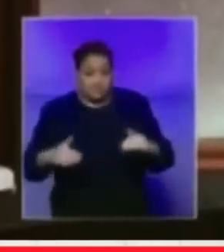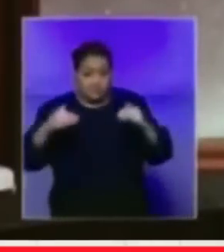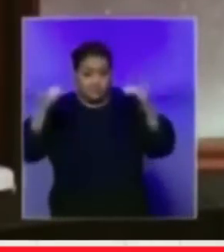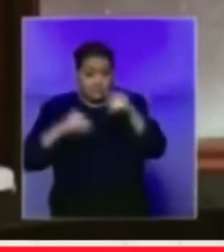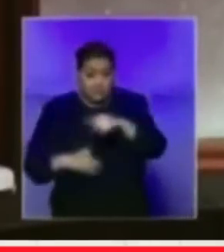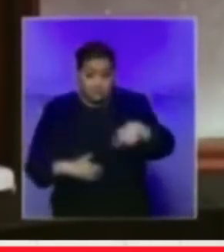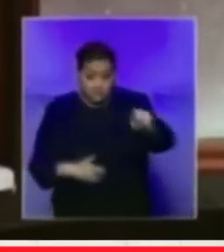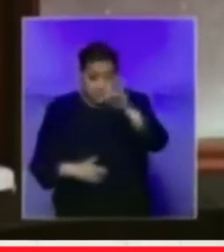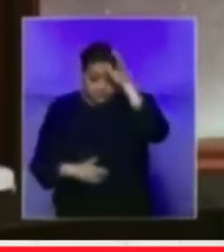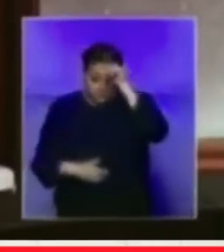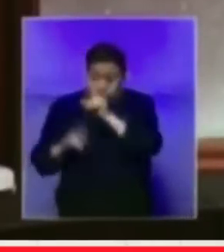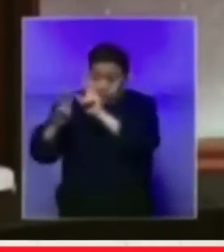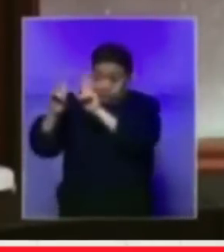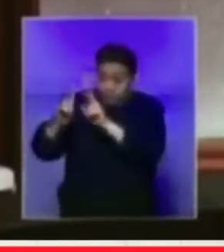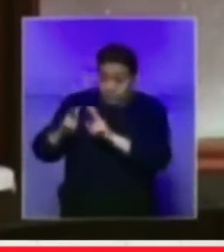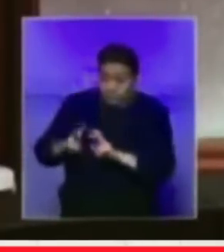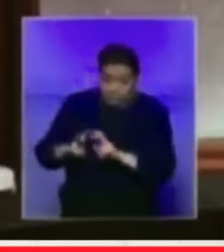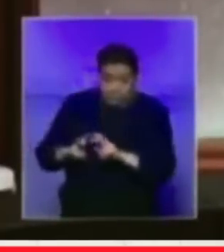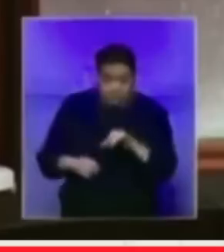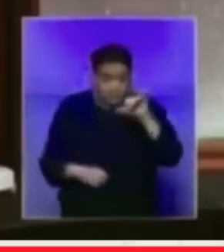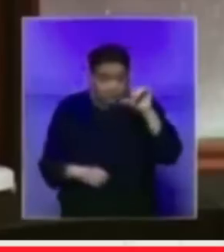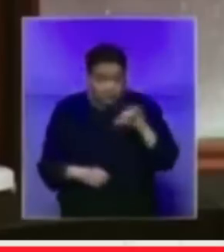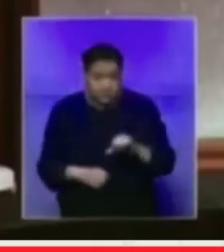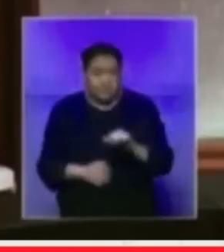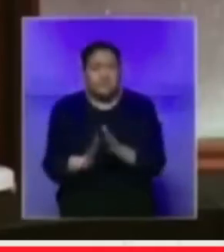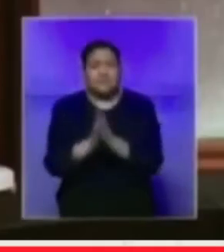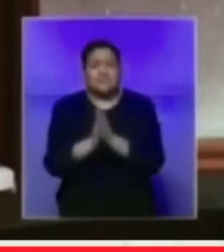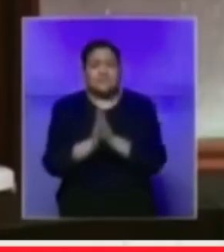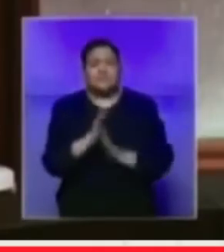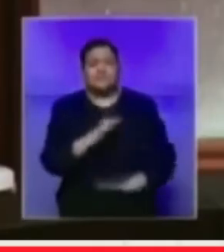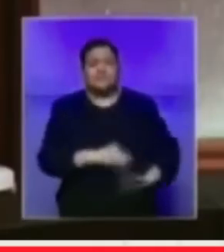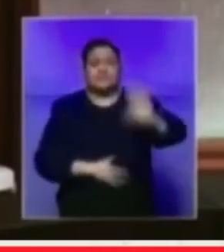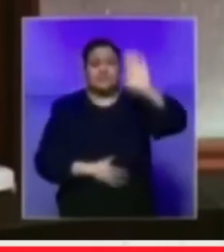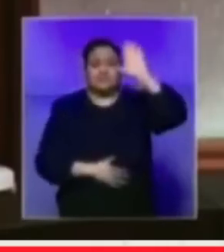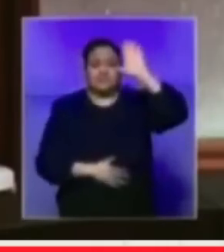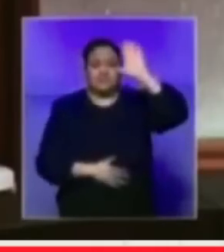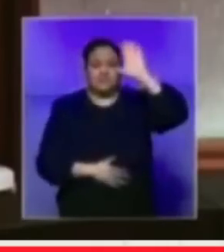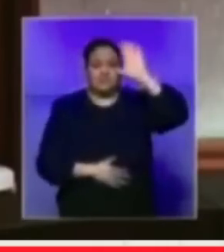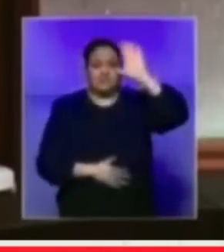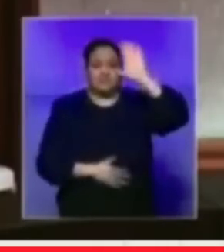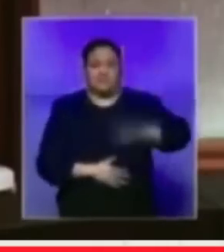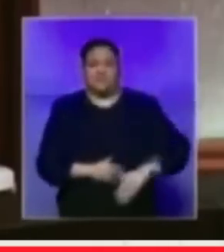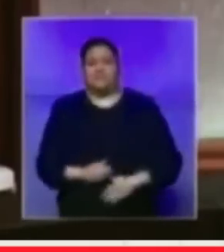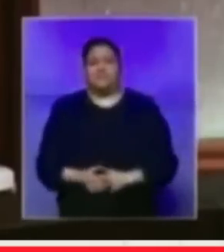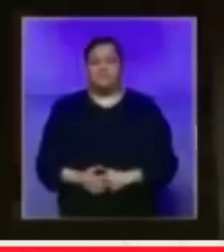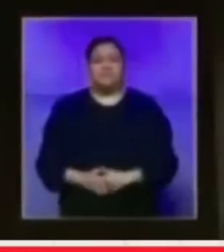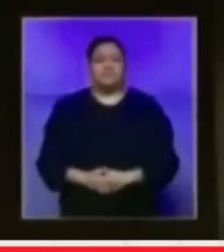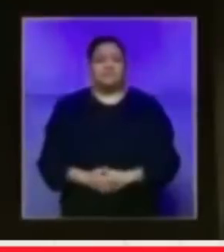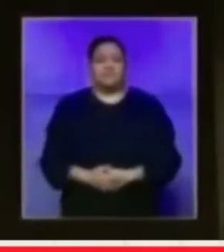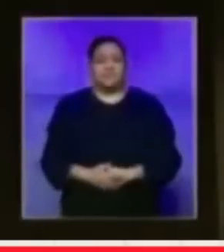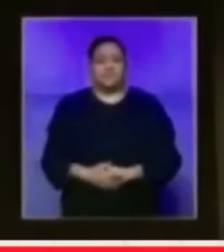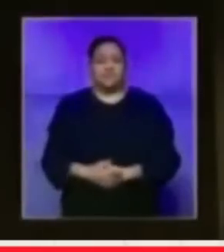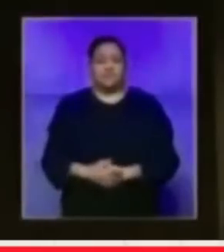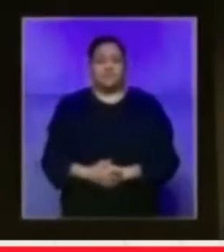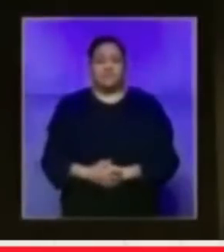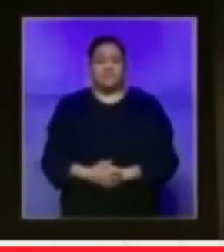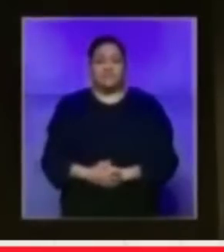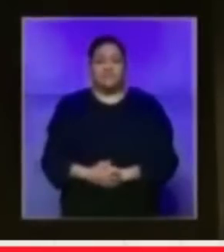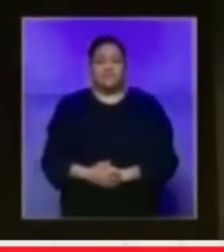están de acuerdo con el asunto de esta sesión, por favor, manifiéstenlo de manera económica.